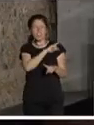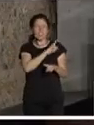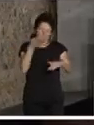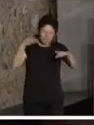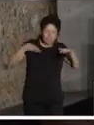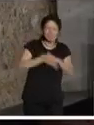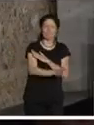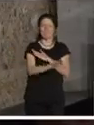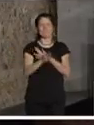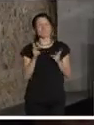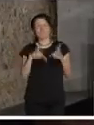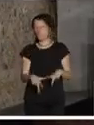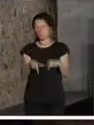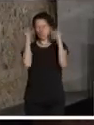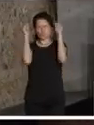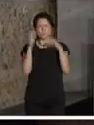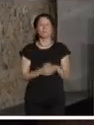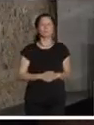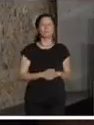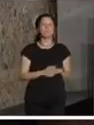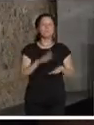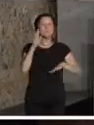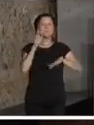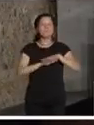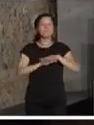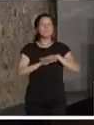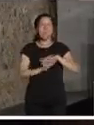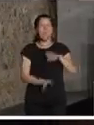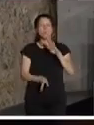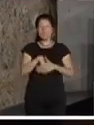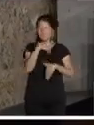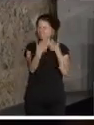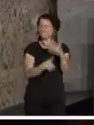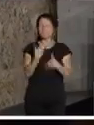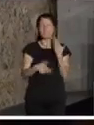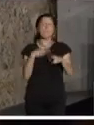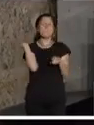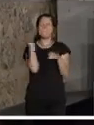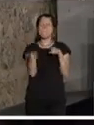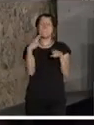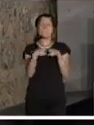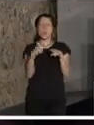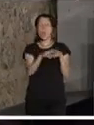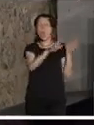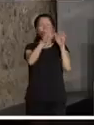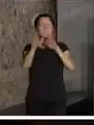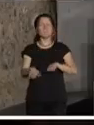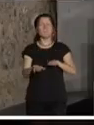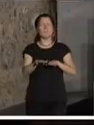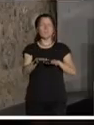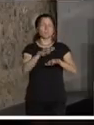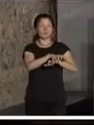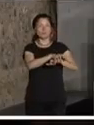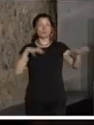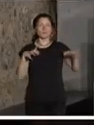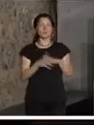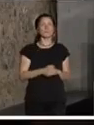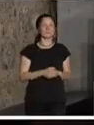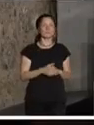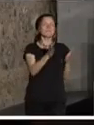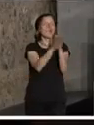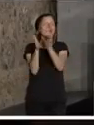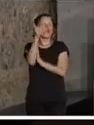entren en el gobierno de España para poder seguir haciendo políticas a favor de las mayorías